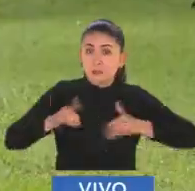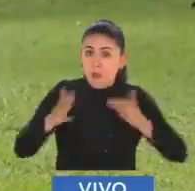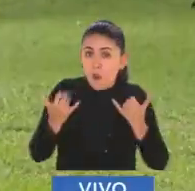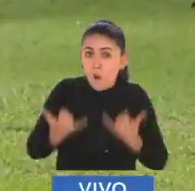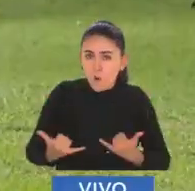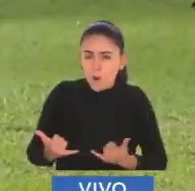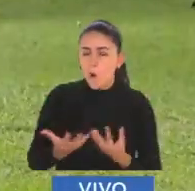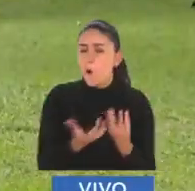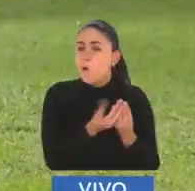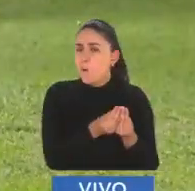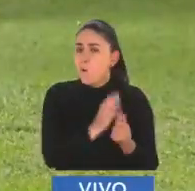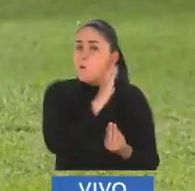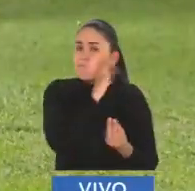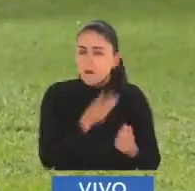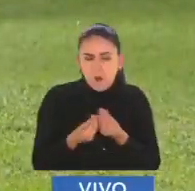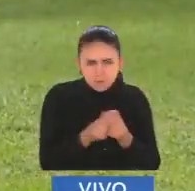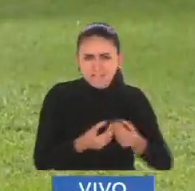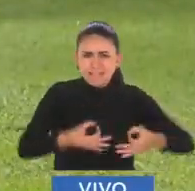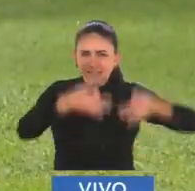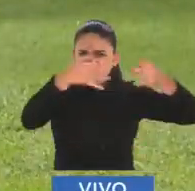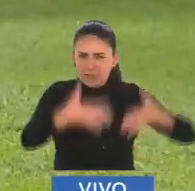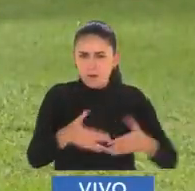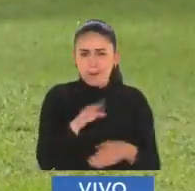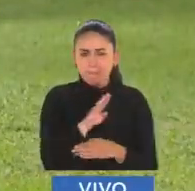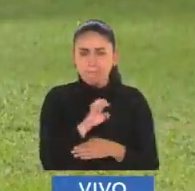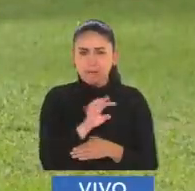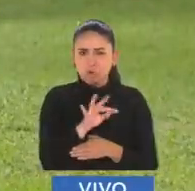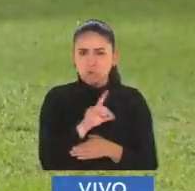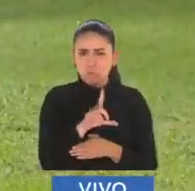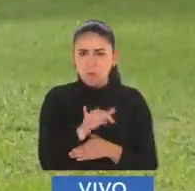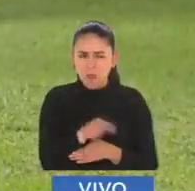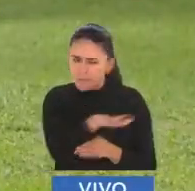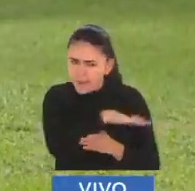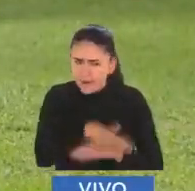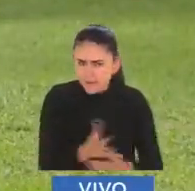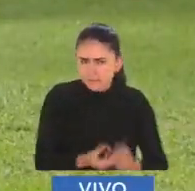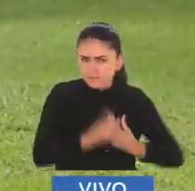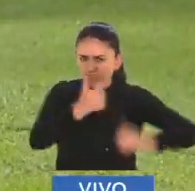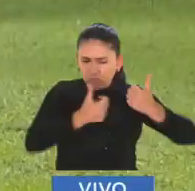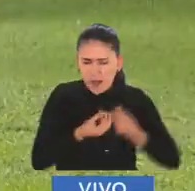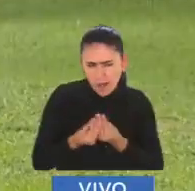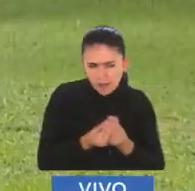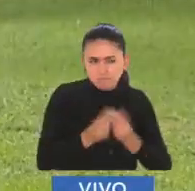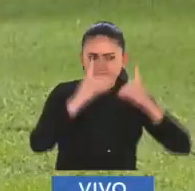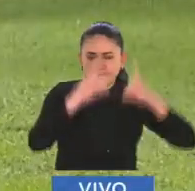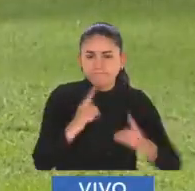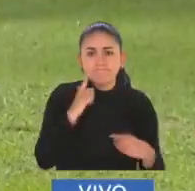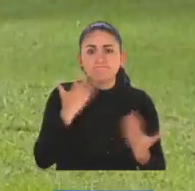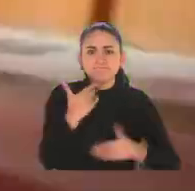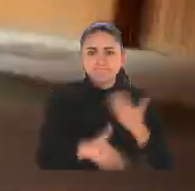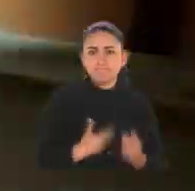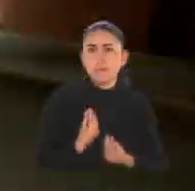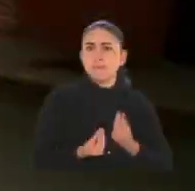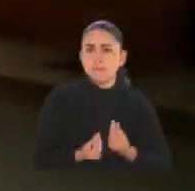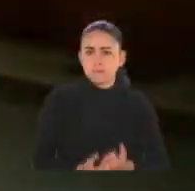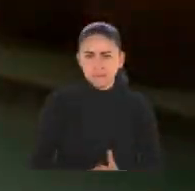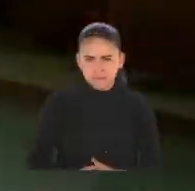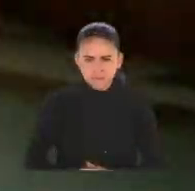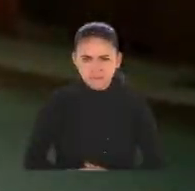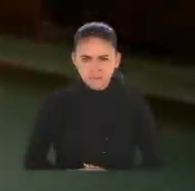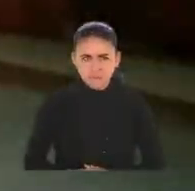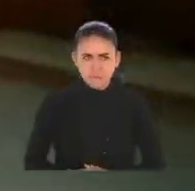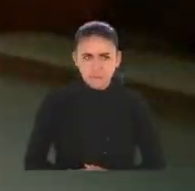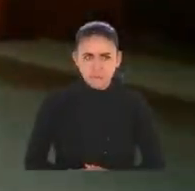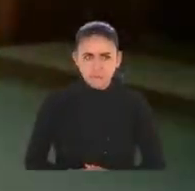realiza un consejo de seguridad en ese municipio del suroeste antioqueño para tomar decisiones. Los hechos